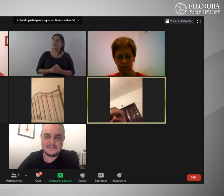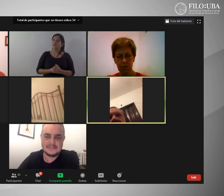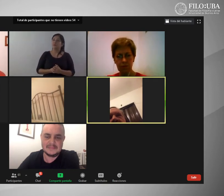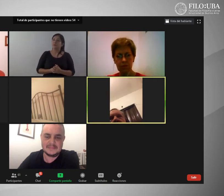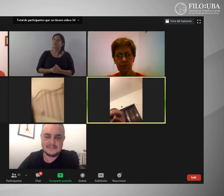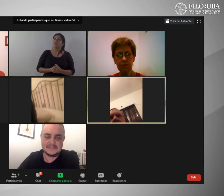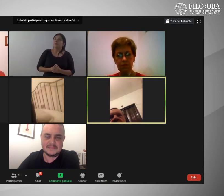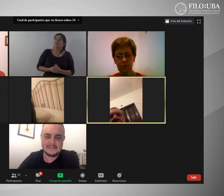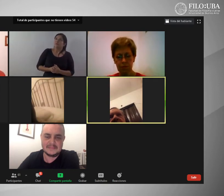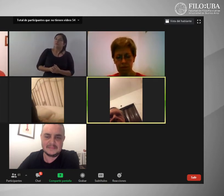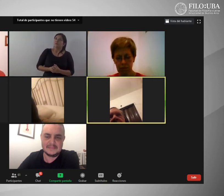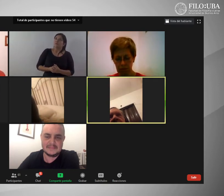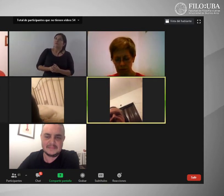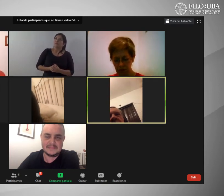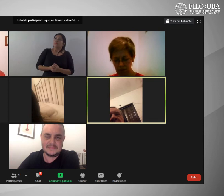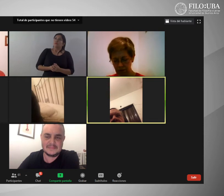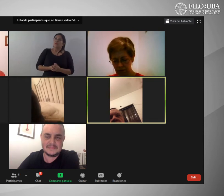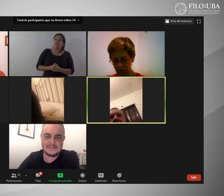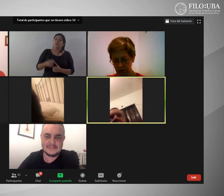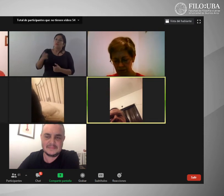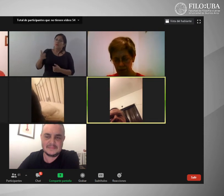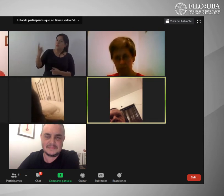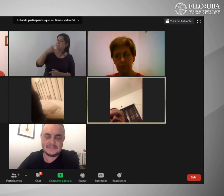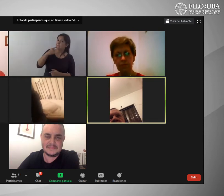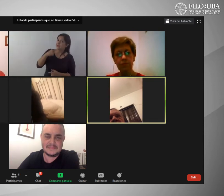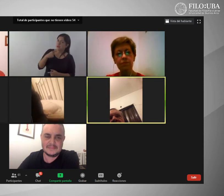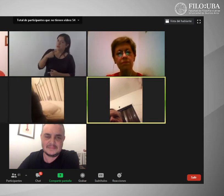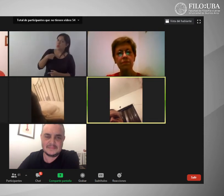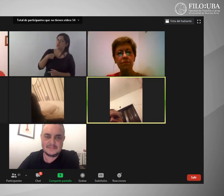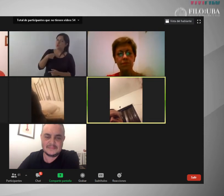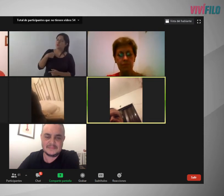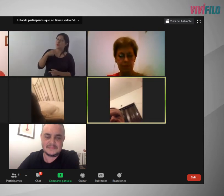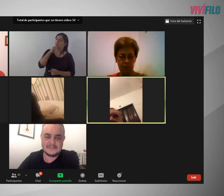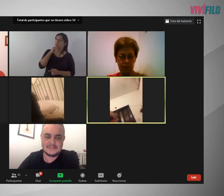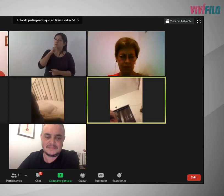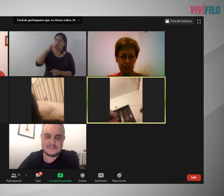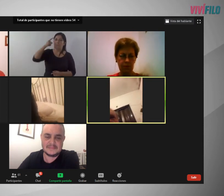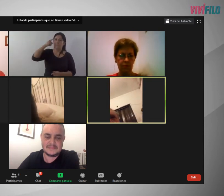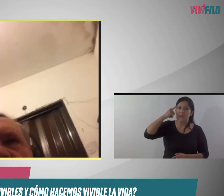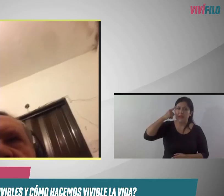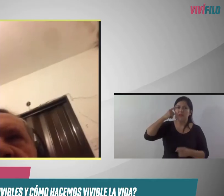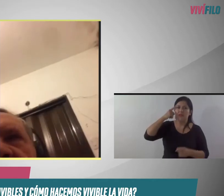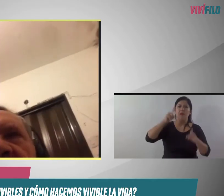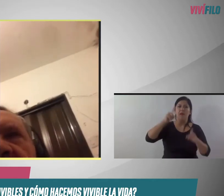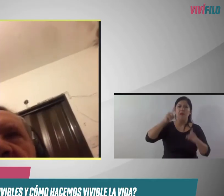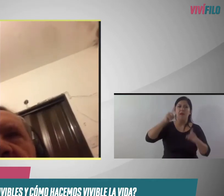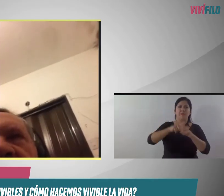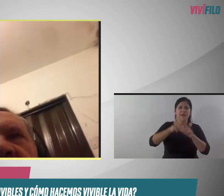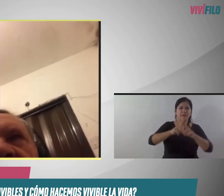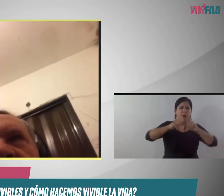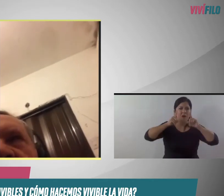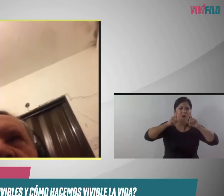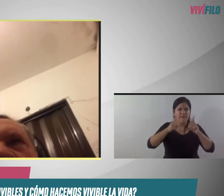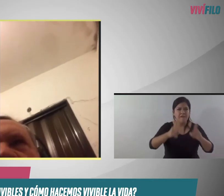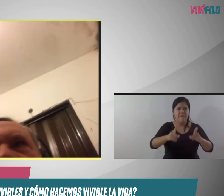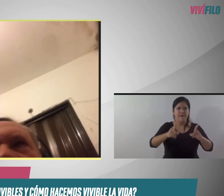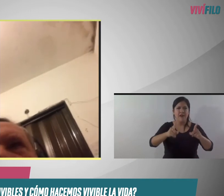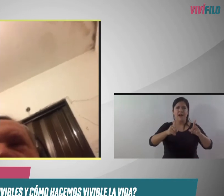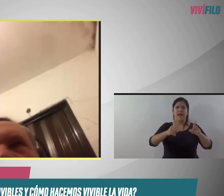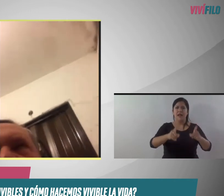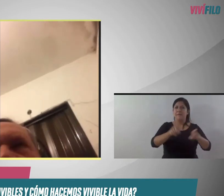La idea es la pregunta creo que apunta al hecho de que por qué es dominante